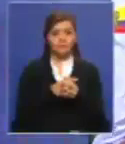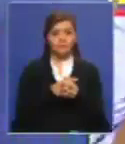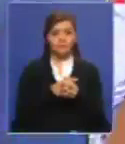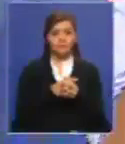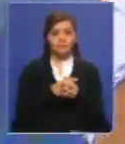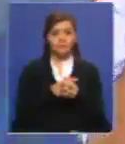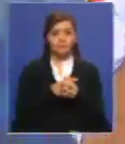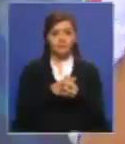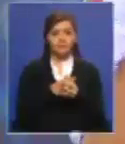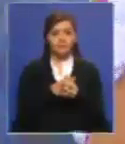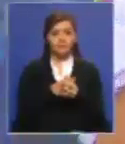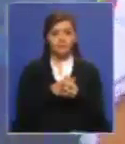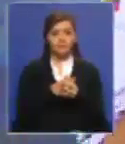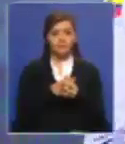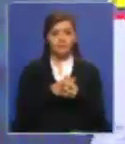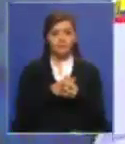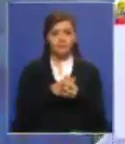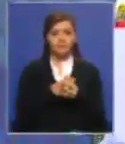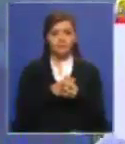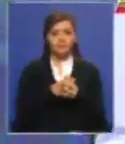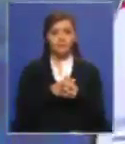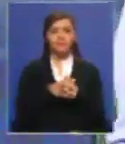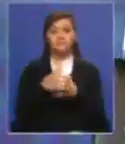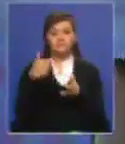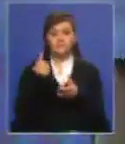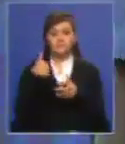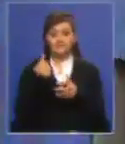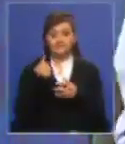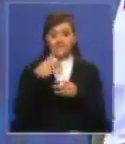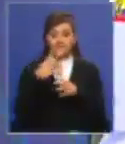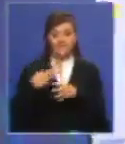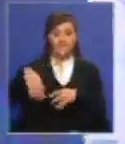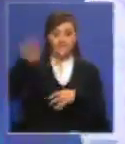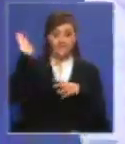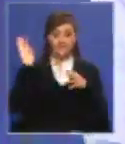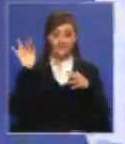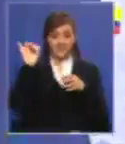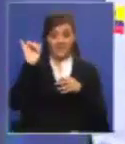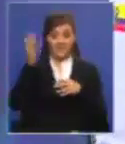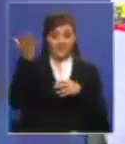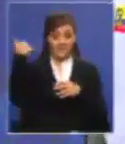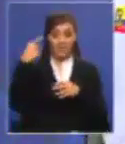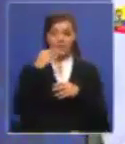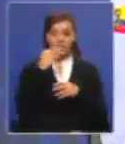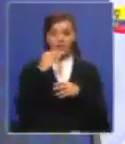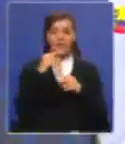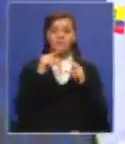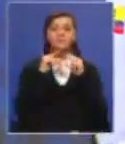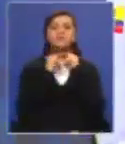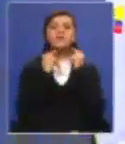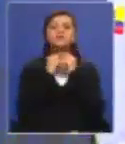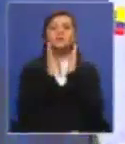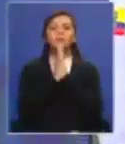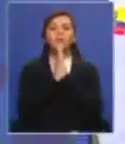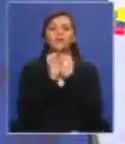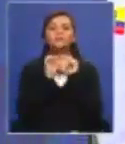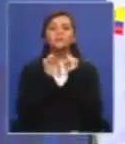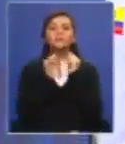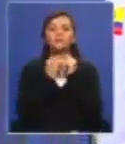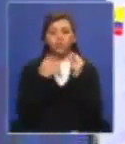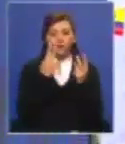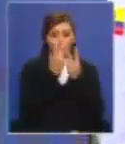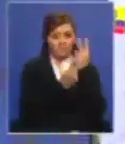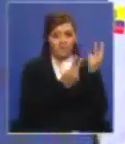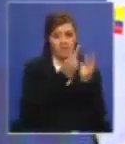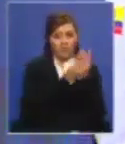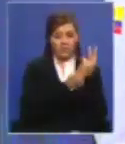al grave estado de salud que padecía una persona muy querida por la comunidad salesiana, un querido amigo,